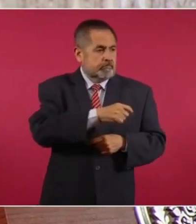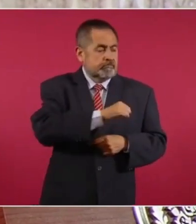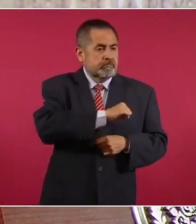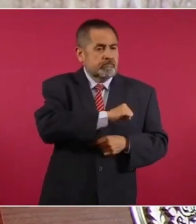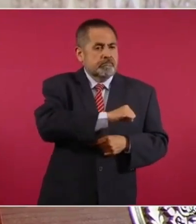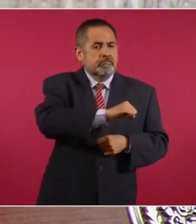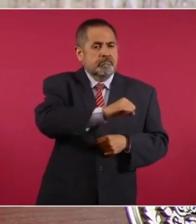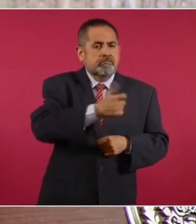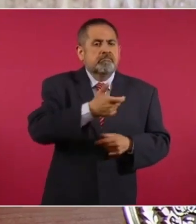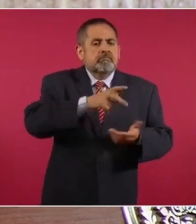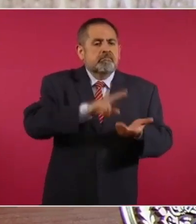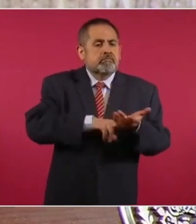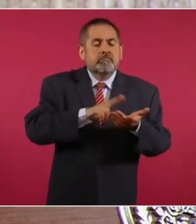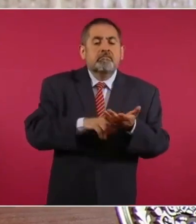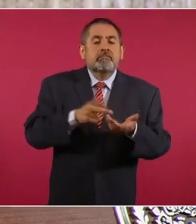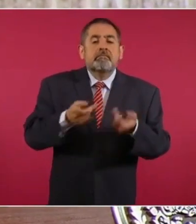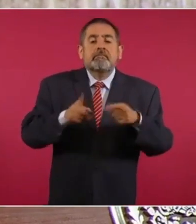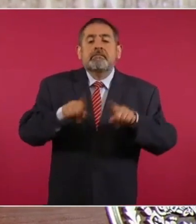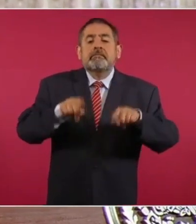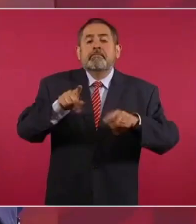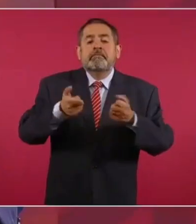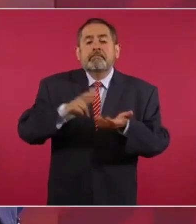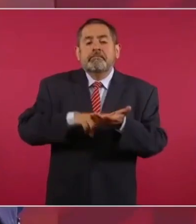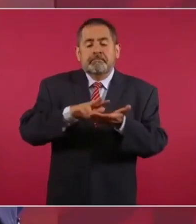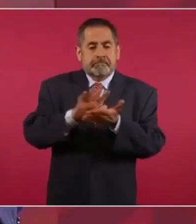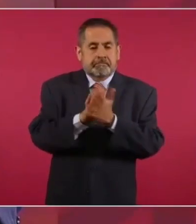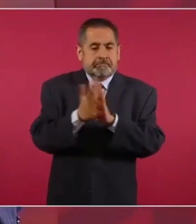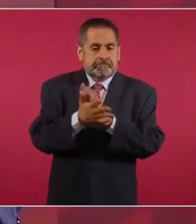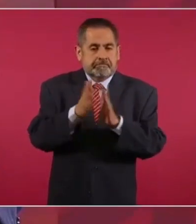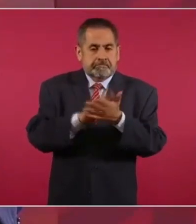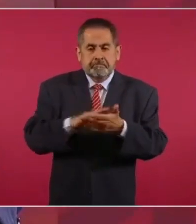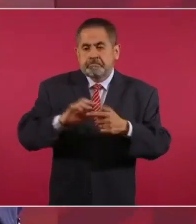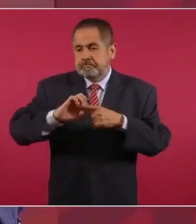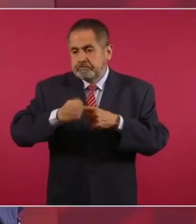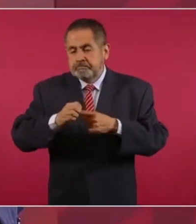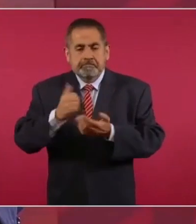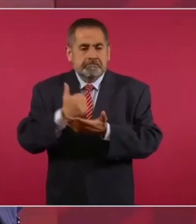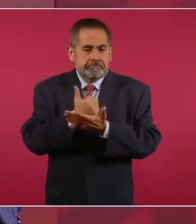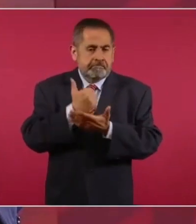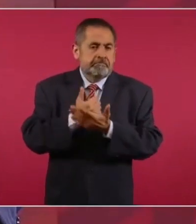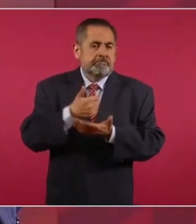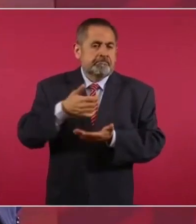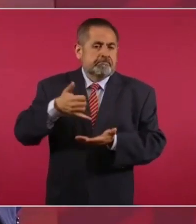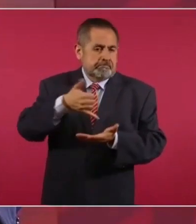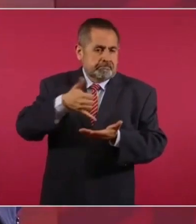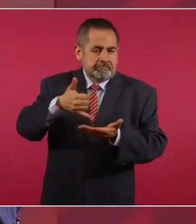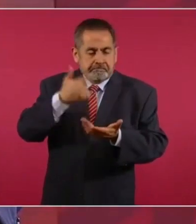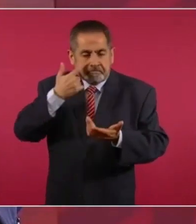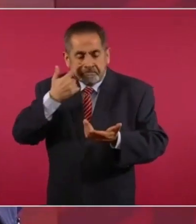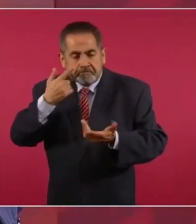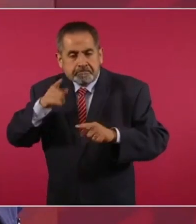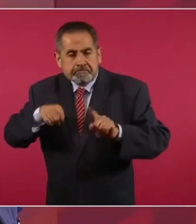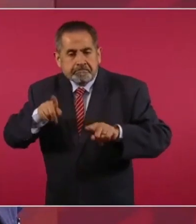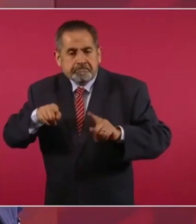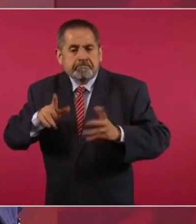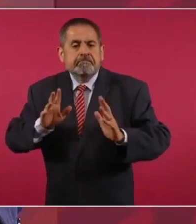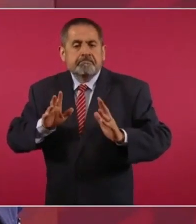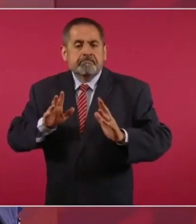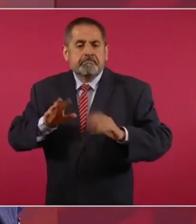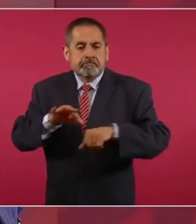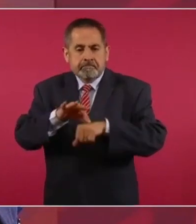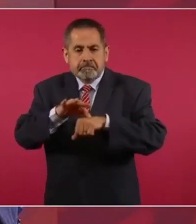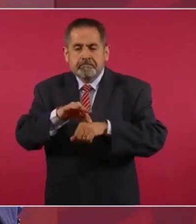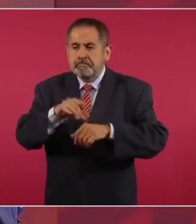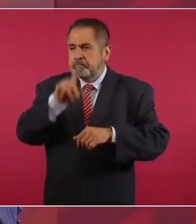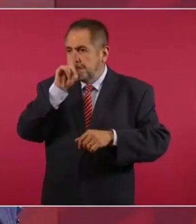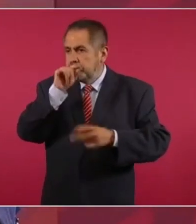a lo que cuesta la tortilla, y el frijol, y el arroz, y el aceite, y la carne de